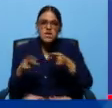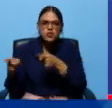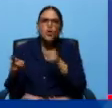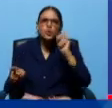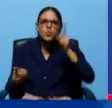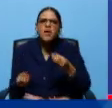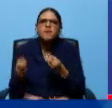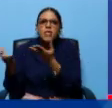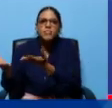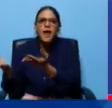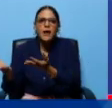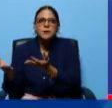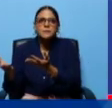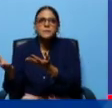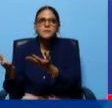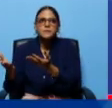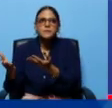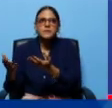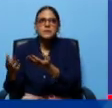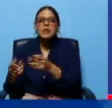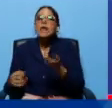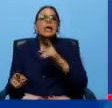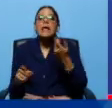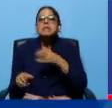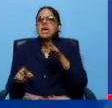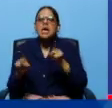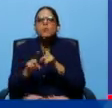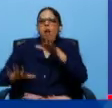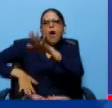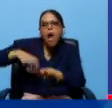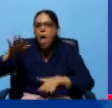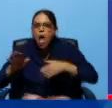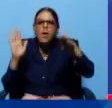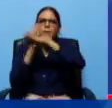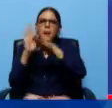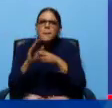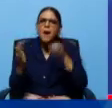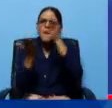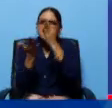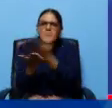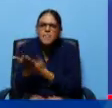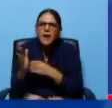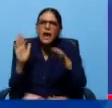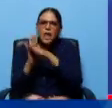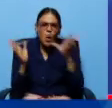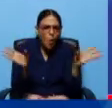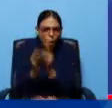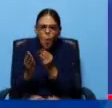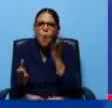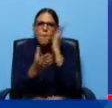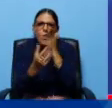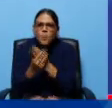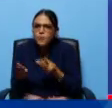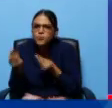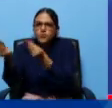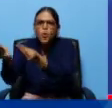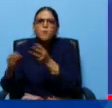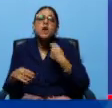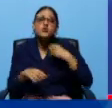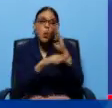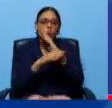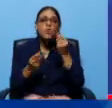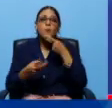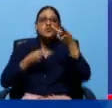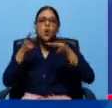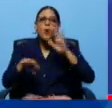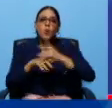llevar, bueno, pagar peaje, decíamos en la época. Yo cuido mucho el lenguaje porque yo sé que el lenguaje de nosotros es